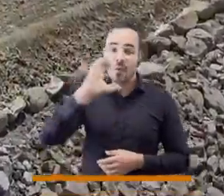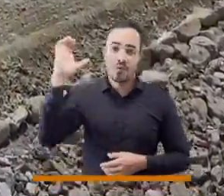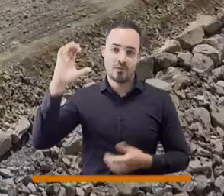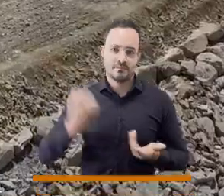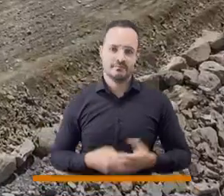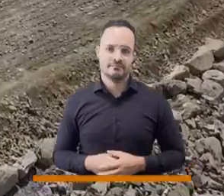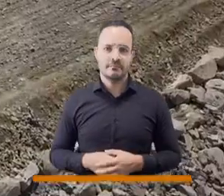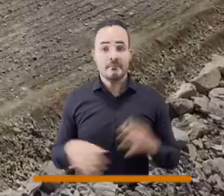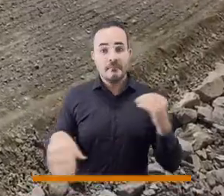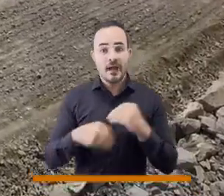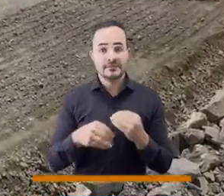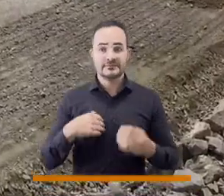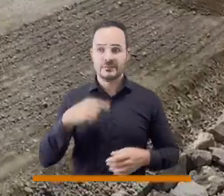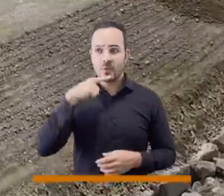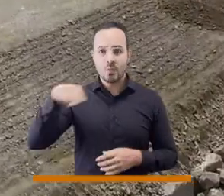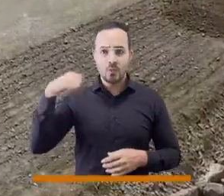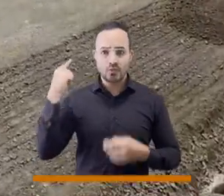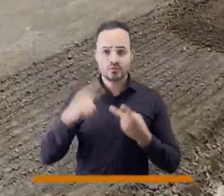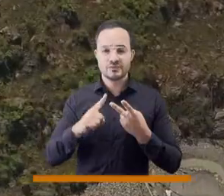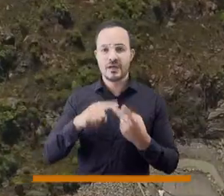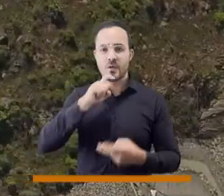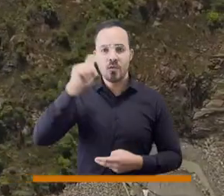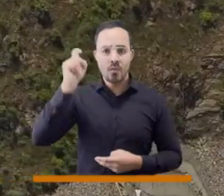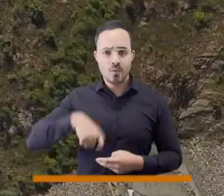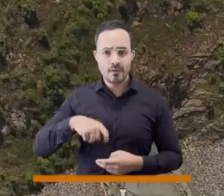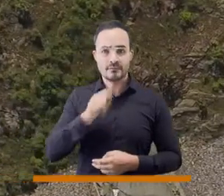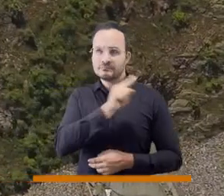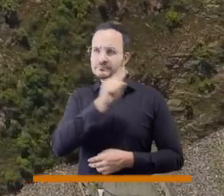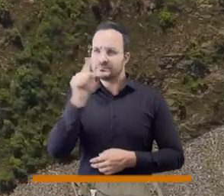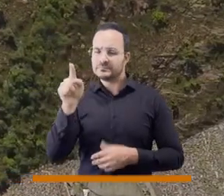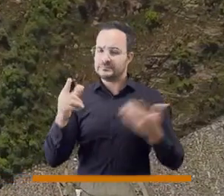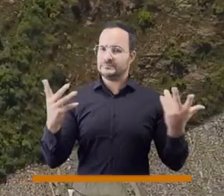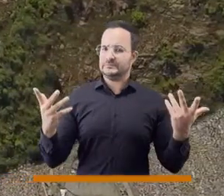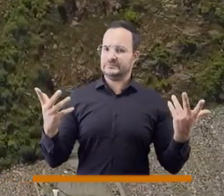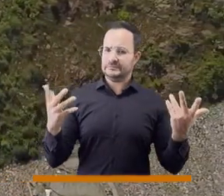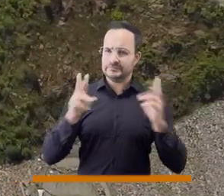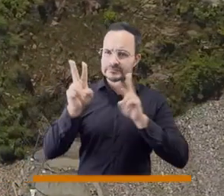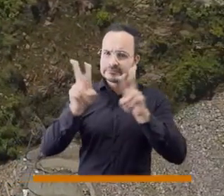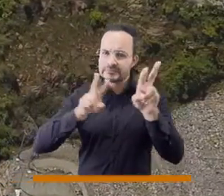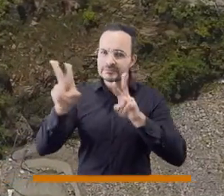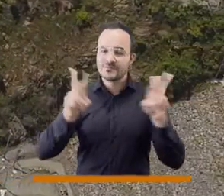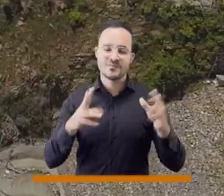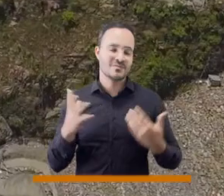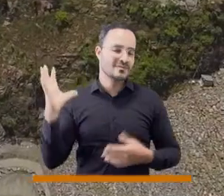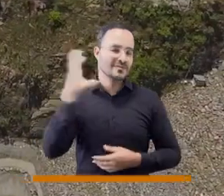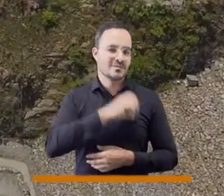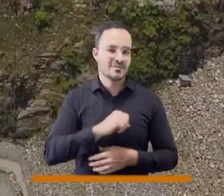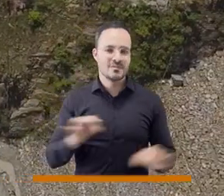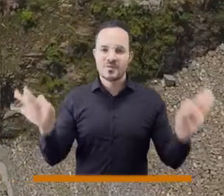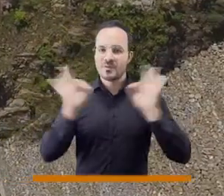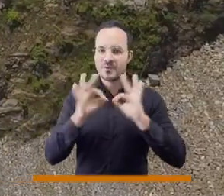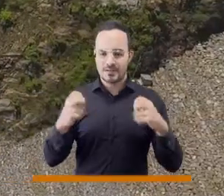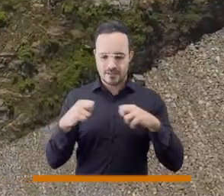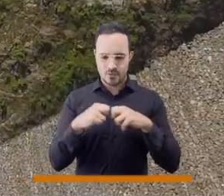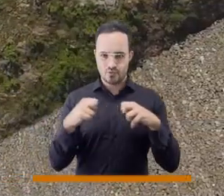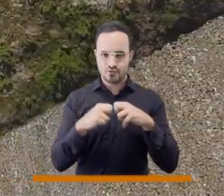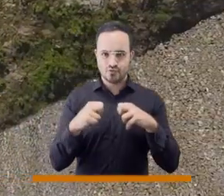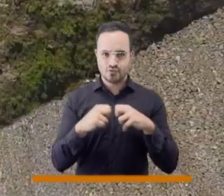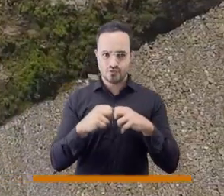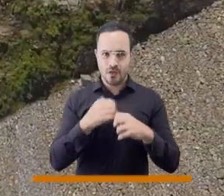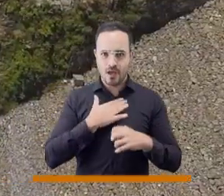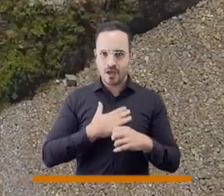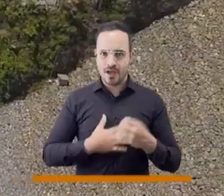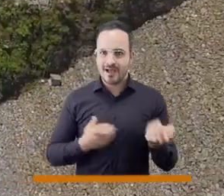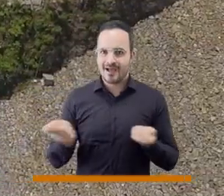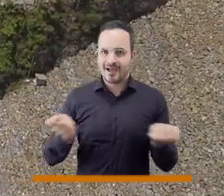crítico energéticamente, cuando estamos viendo lo que está ocurriendo contra de Rusia a Ucrania, que lo más importante para los países